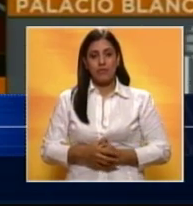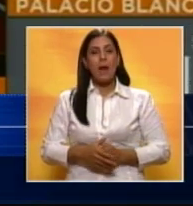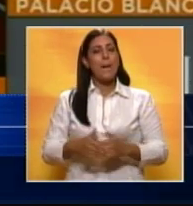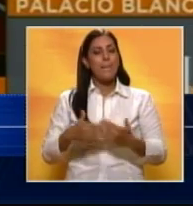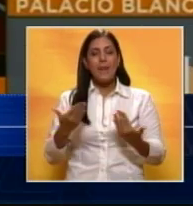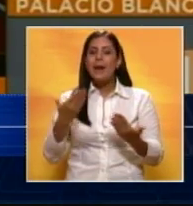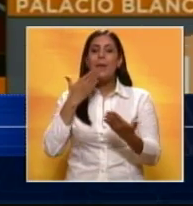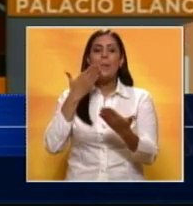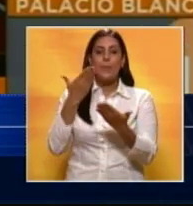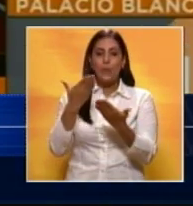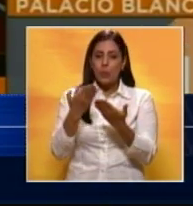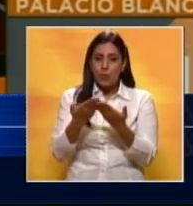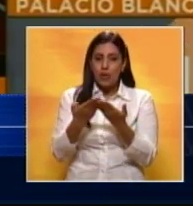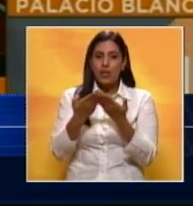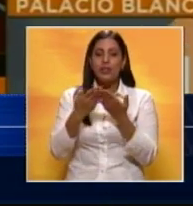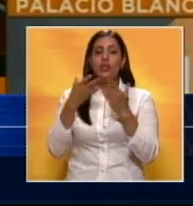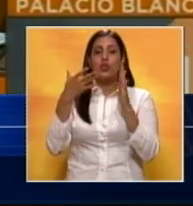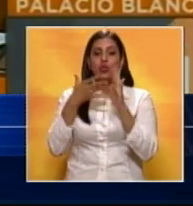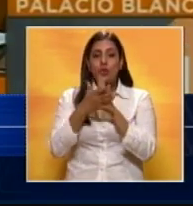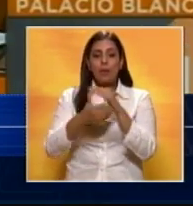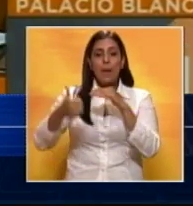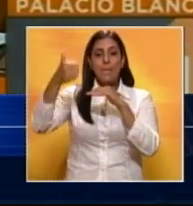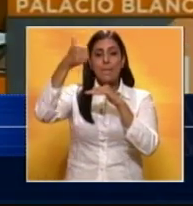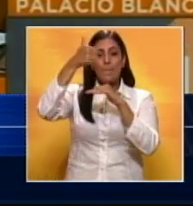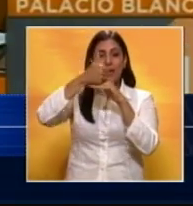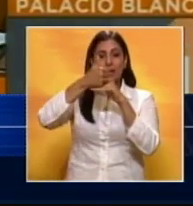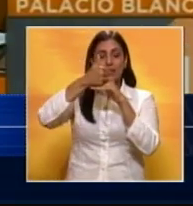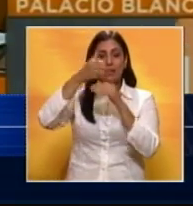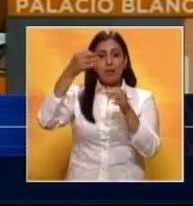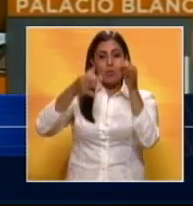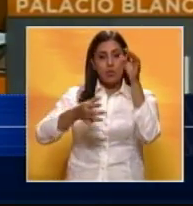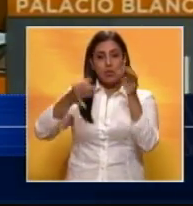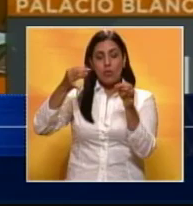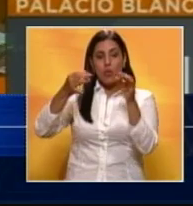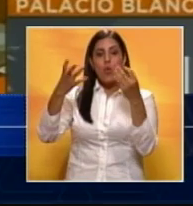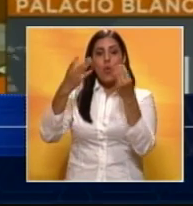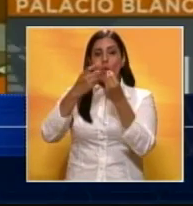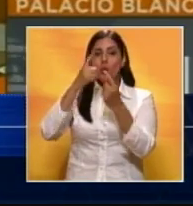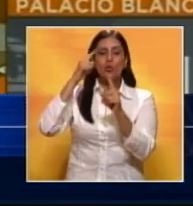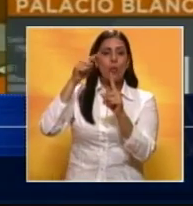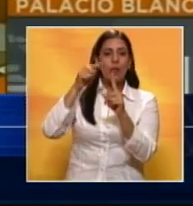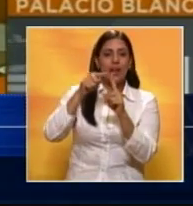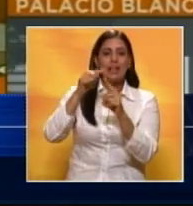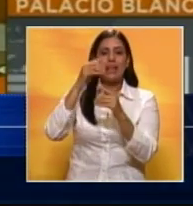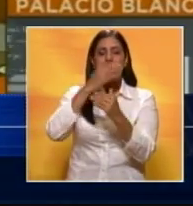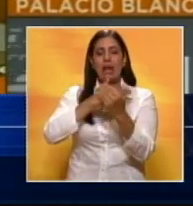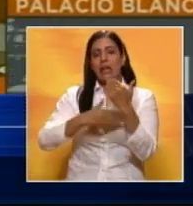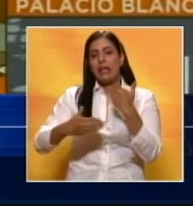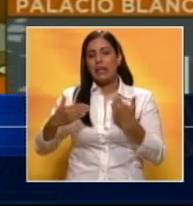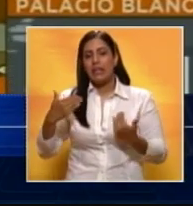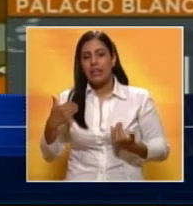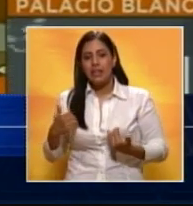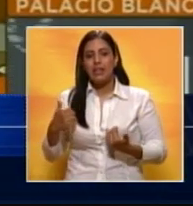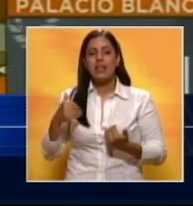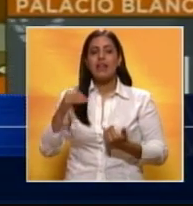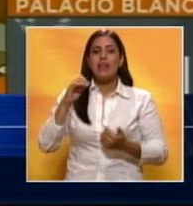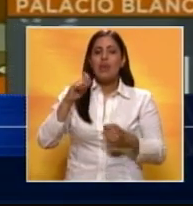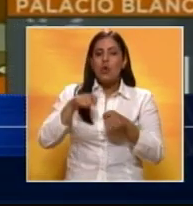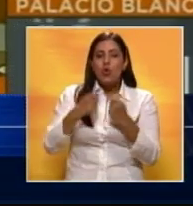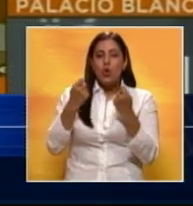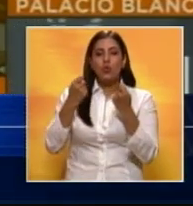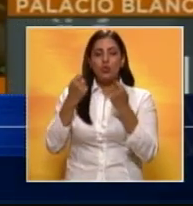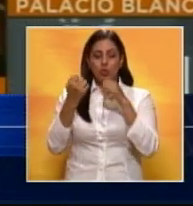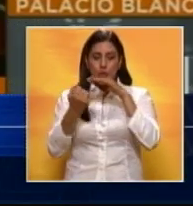para presentarse ante este máximo tribunal con el fin de herir los pilares